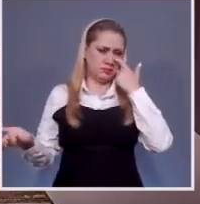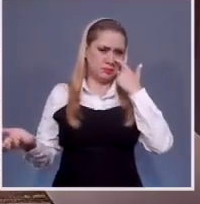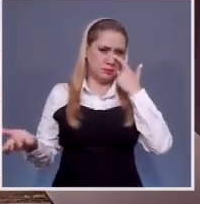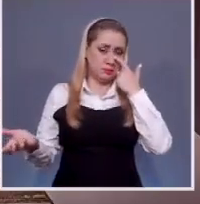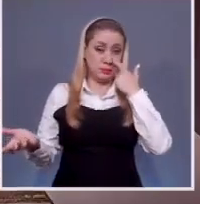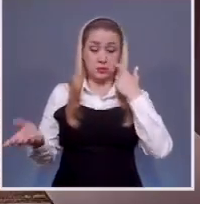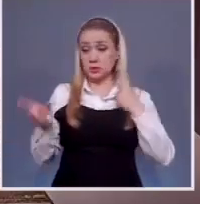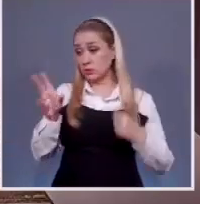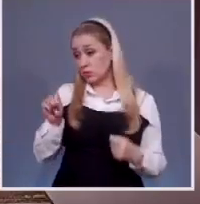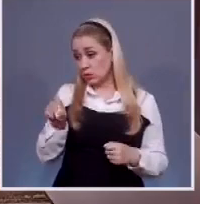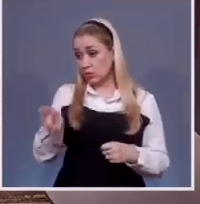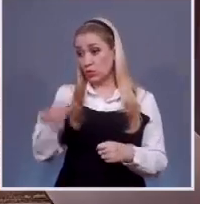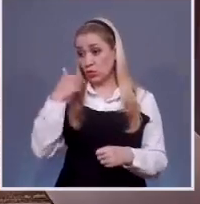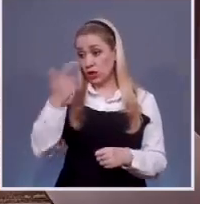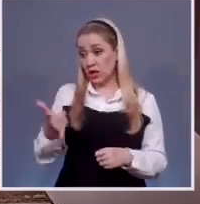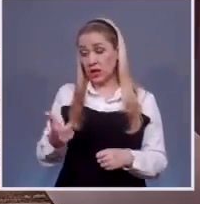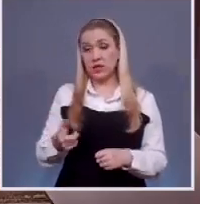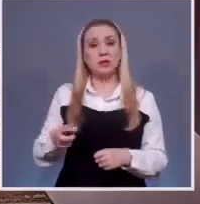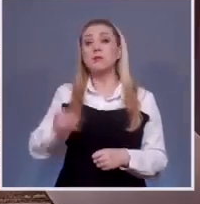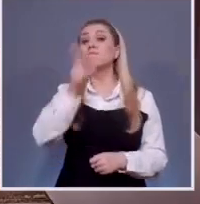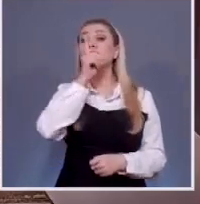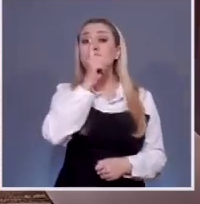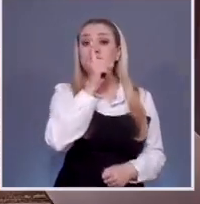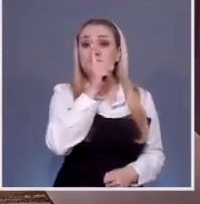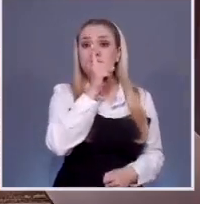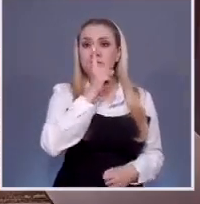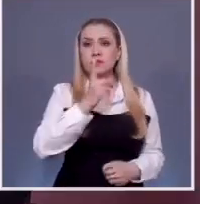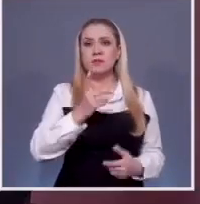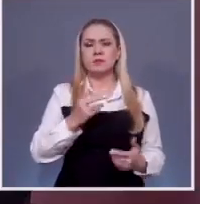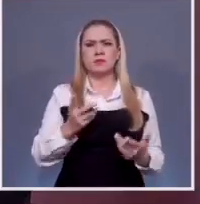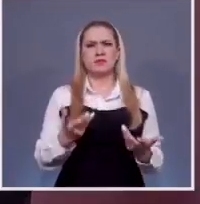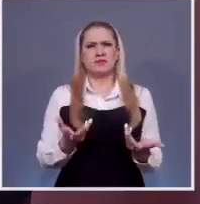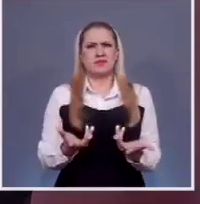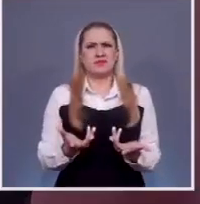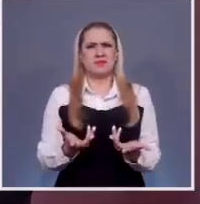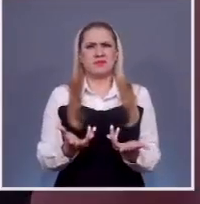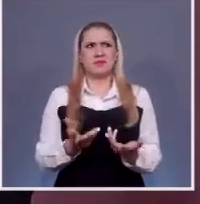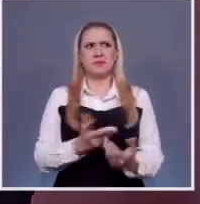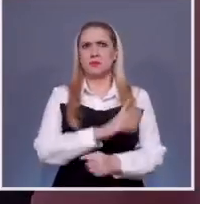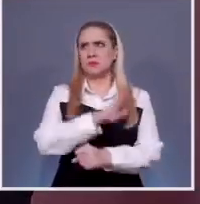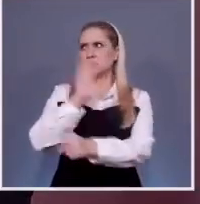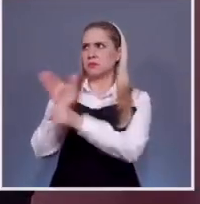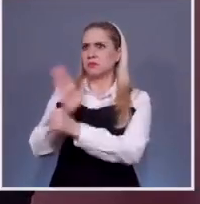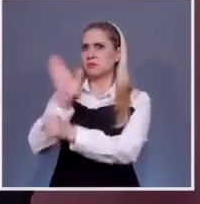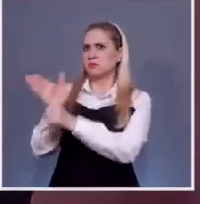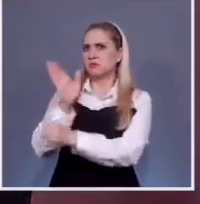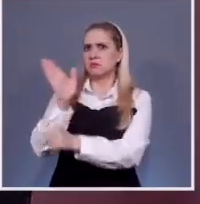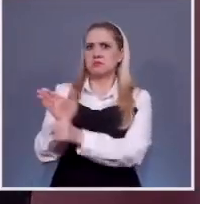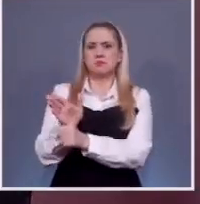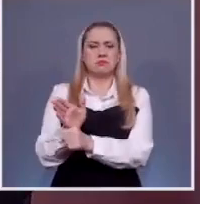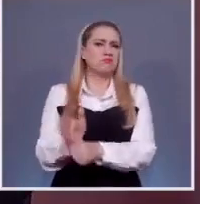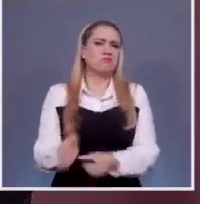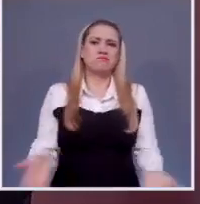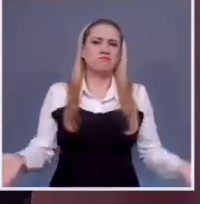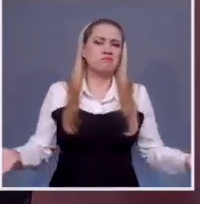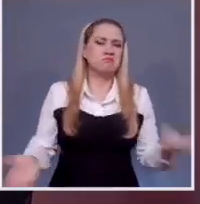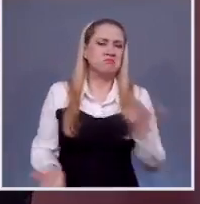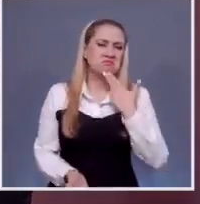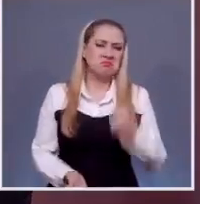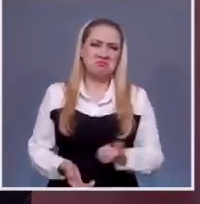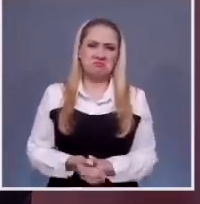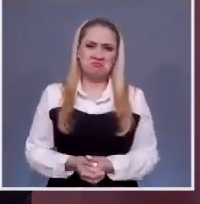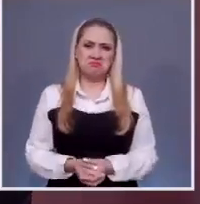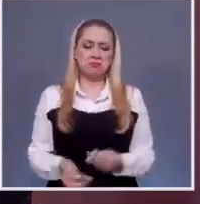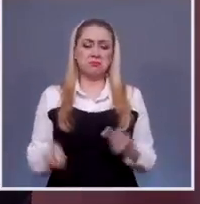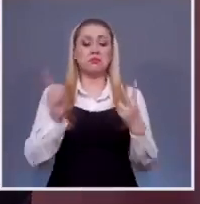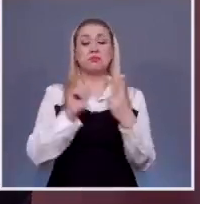reprimirse. Ese es el fondo del asunto, de qué nos sirve criminalizar a alguien por algo en este contexto. Y lo segundo es que, como